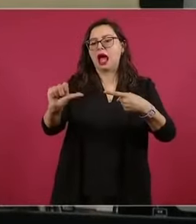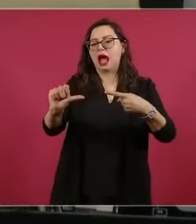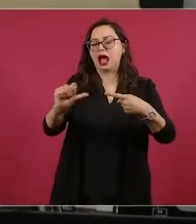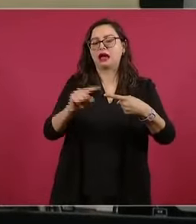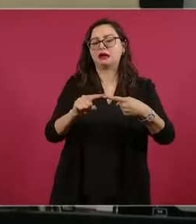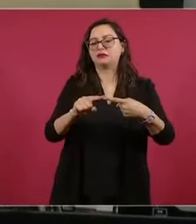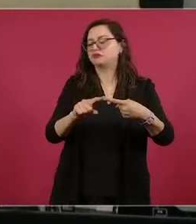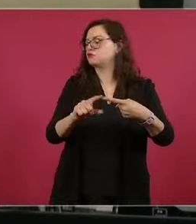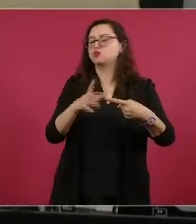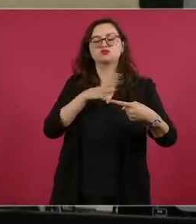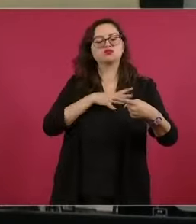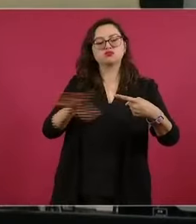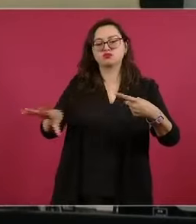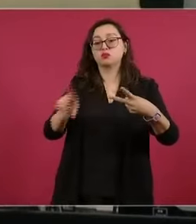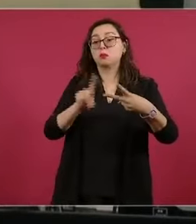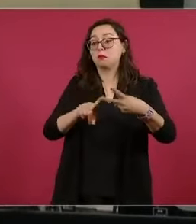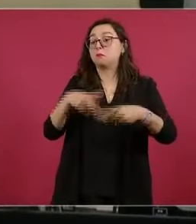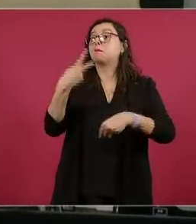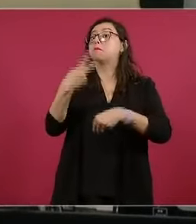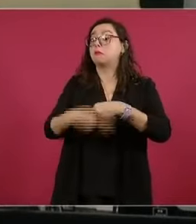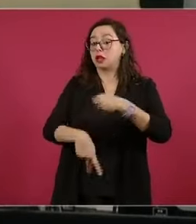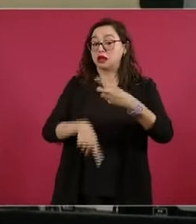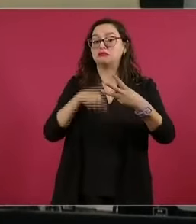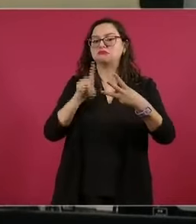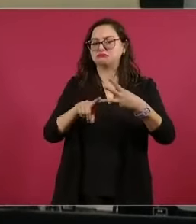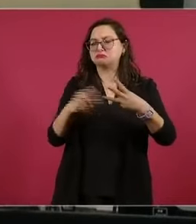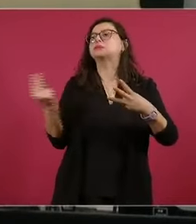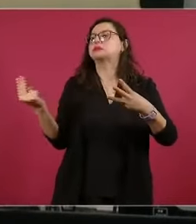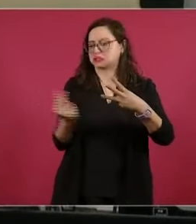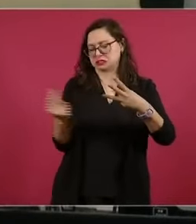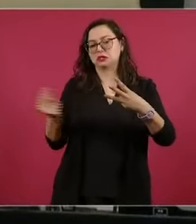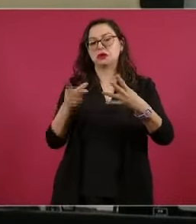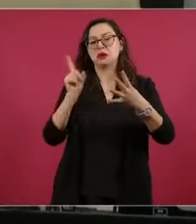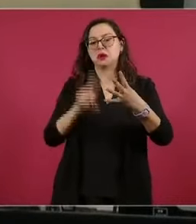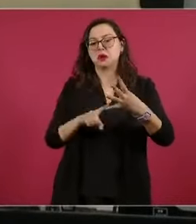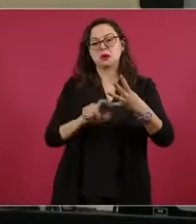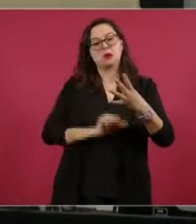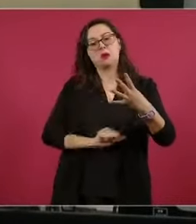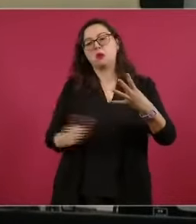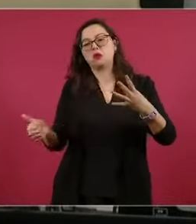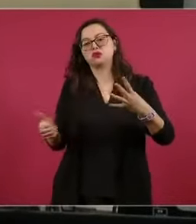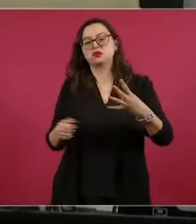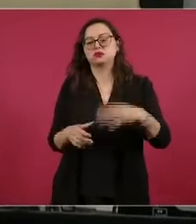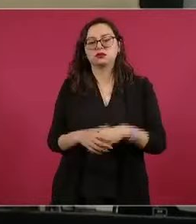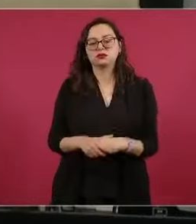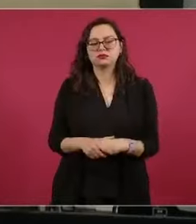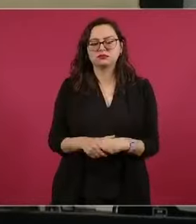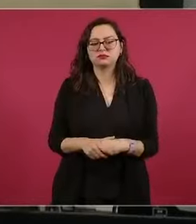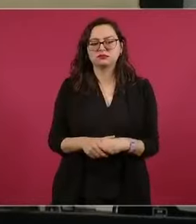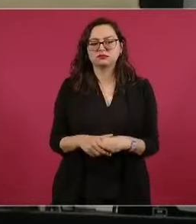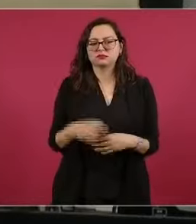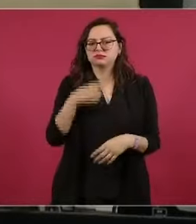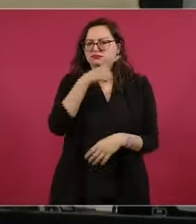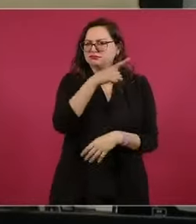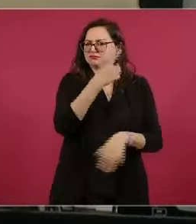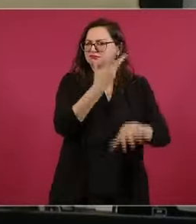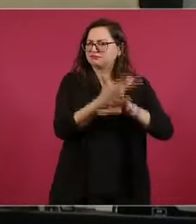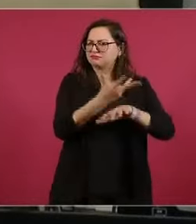Uno, inaceptable. Dos, peligroso. Tres, necesario. Cuatro, otro. Y esta encuesta la están